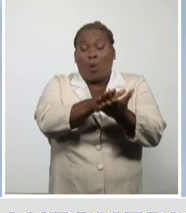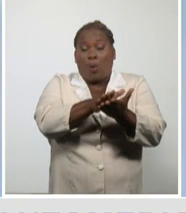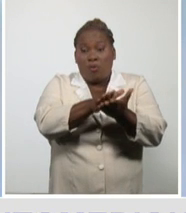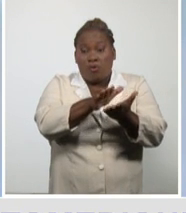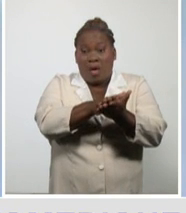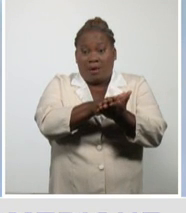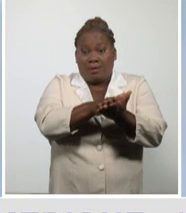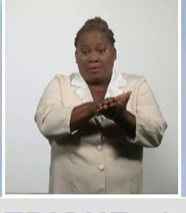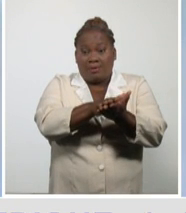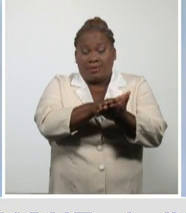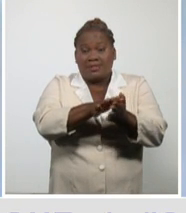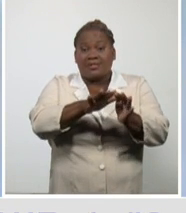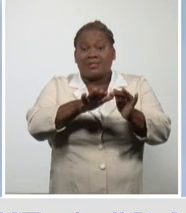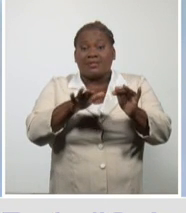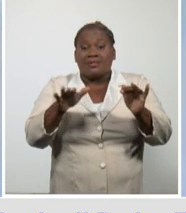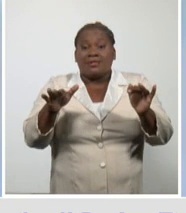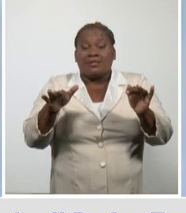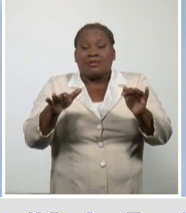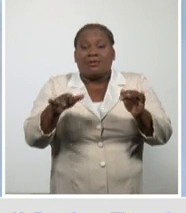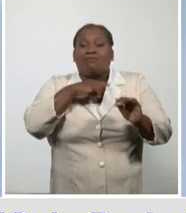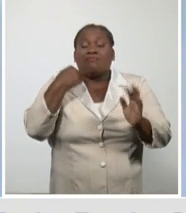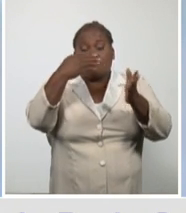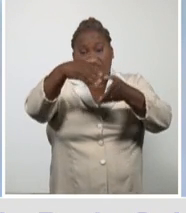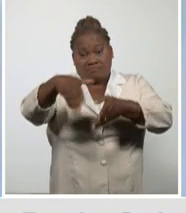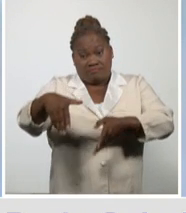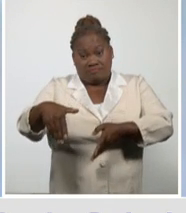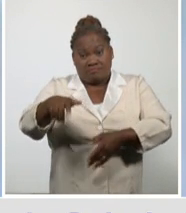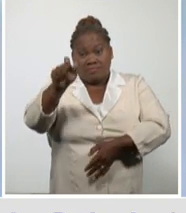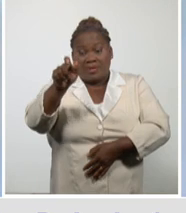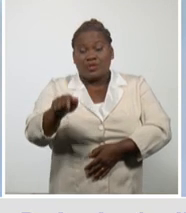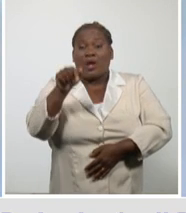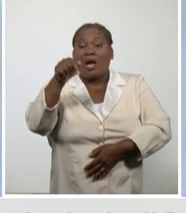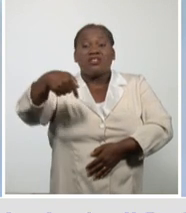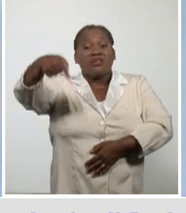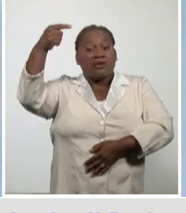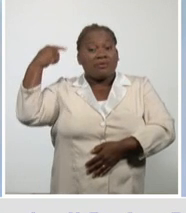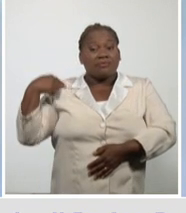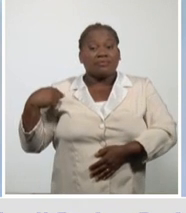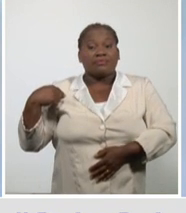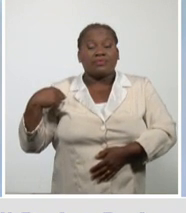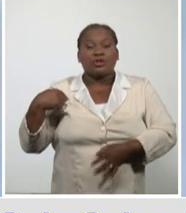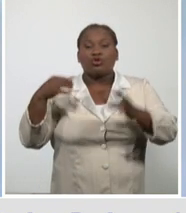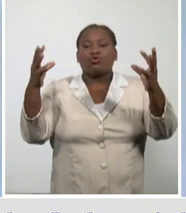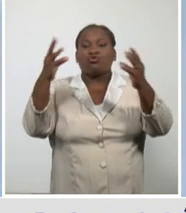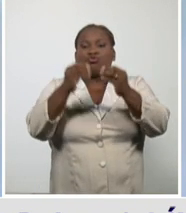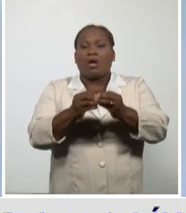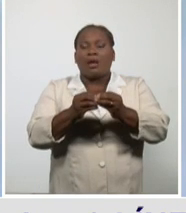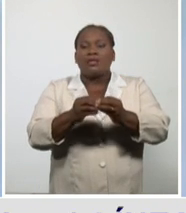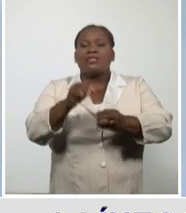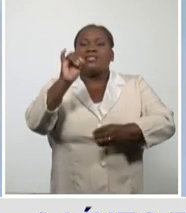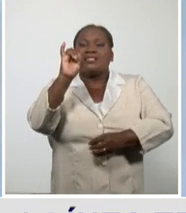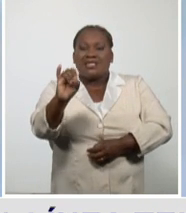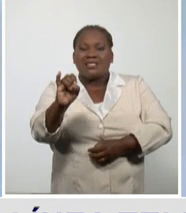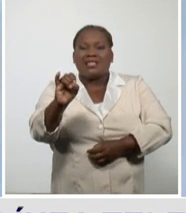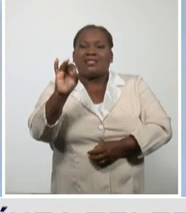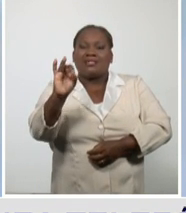cuenta el fallecimiento del paciente del día de ayer, un total de 67 casos